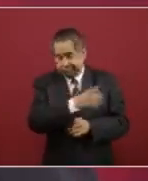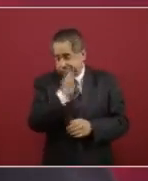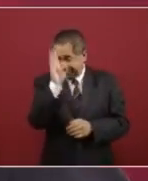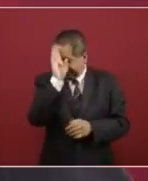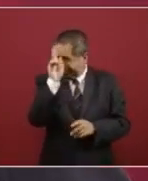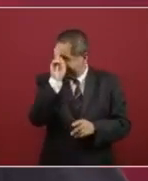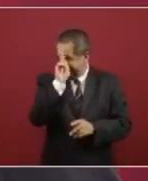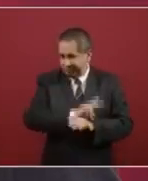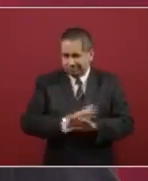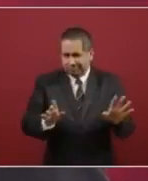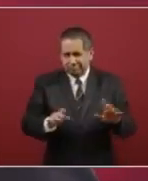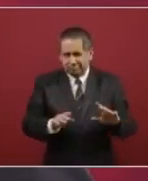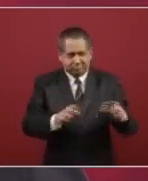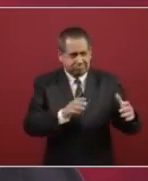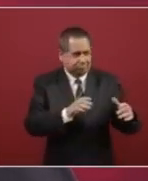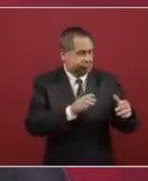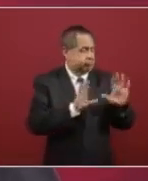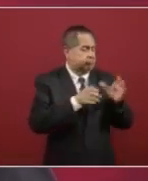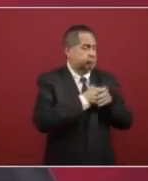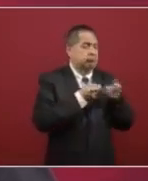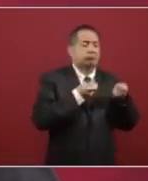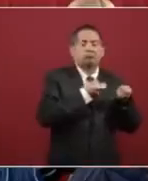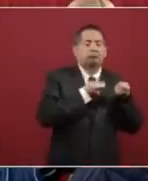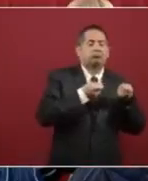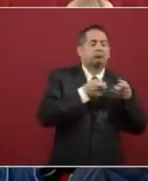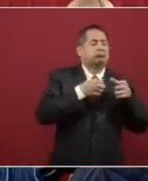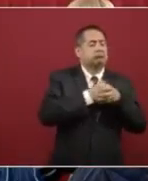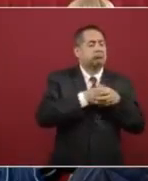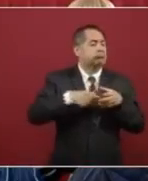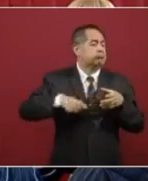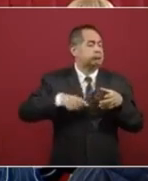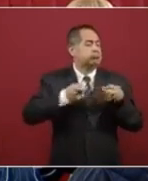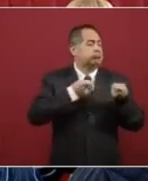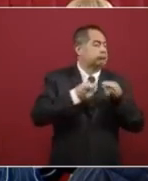bárbaros, me refiero a los tecnócratas, ¿sí?